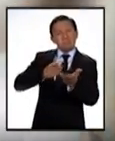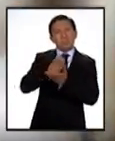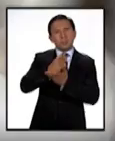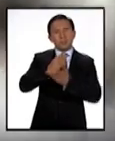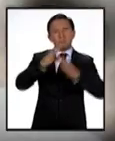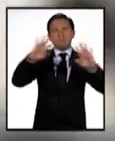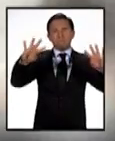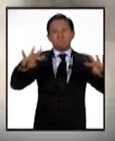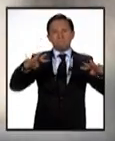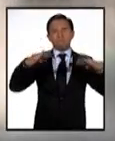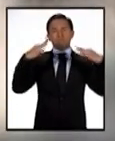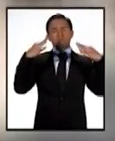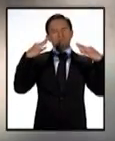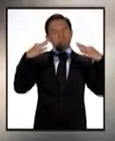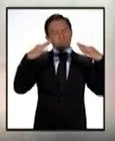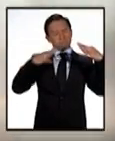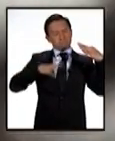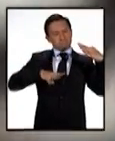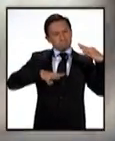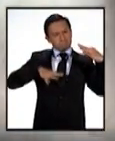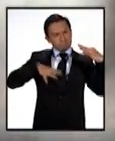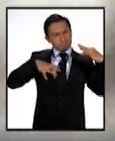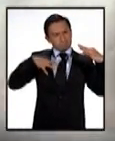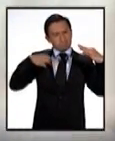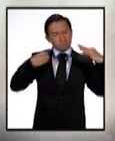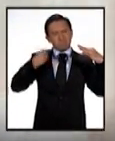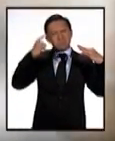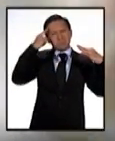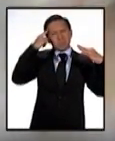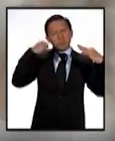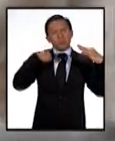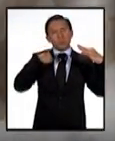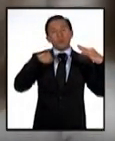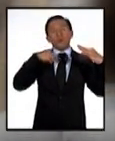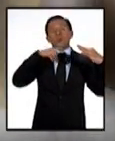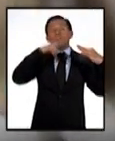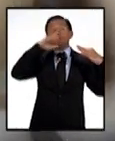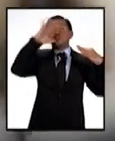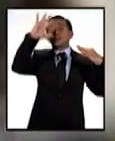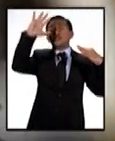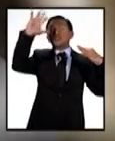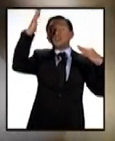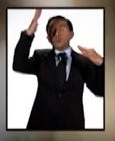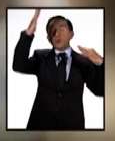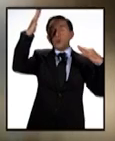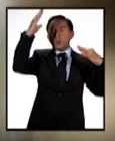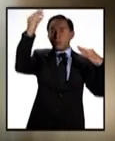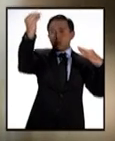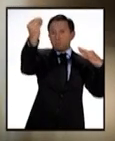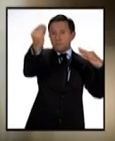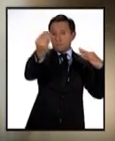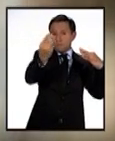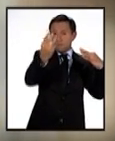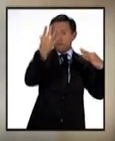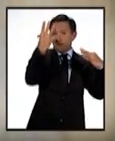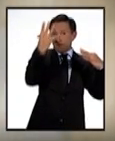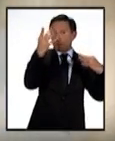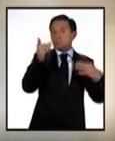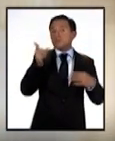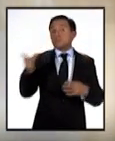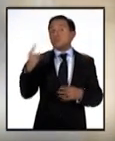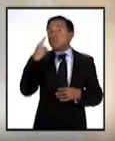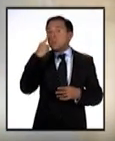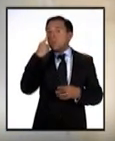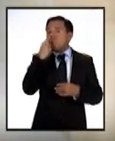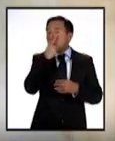necesita para mirar la luz del sol desde esos ojos